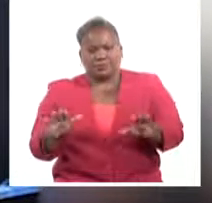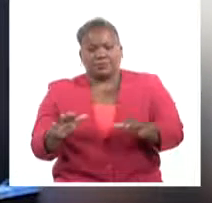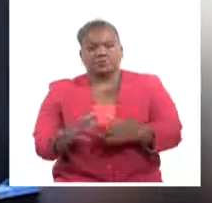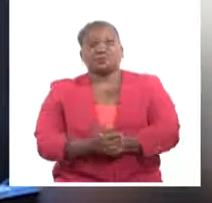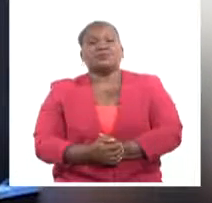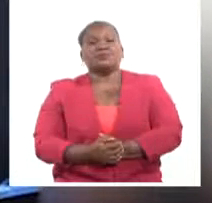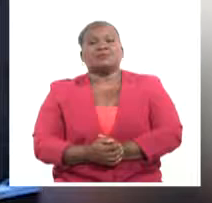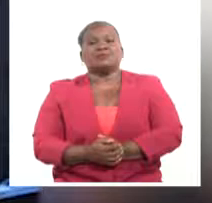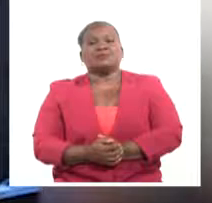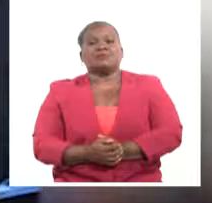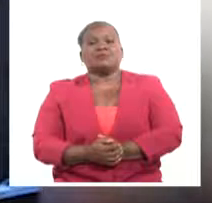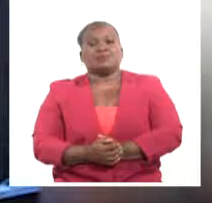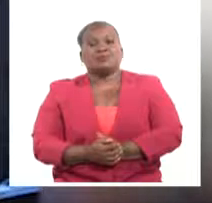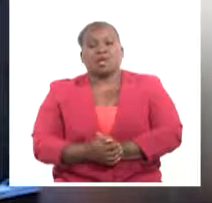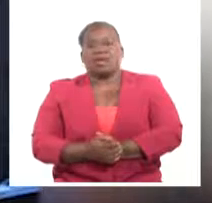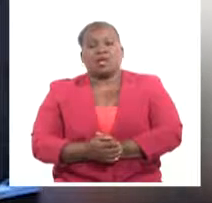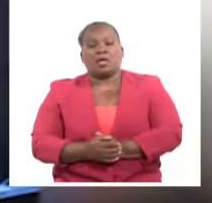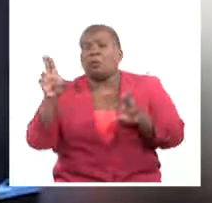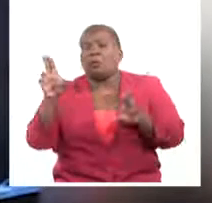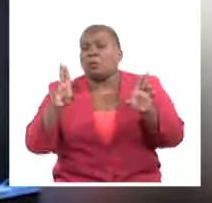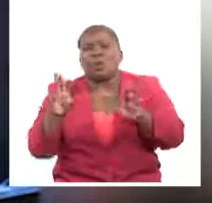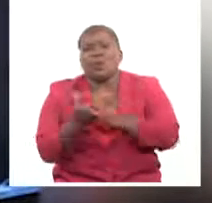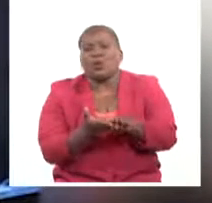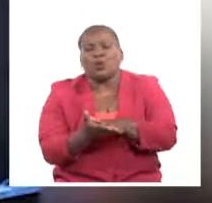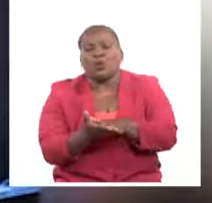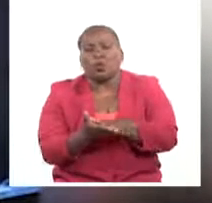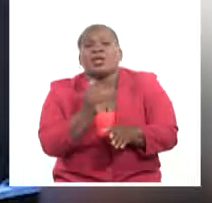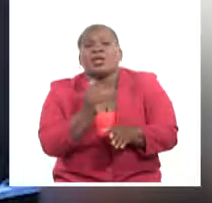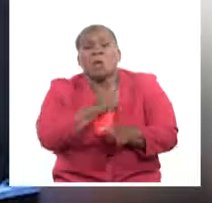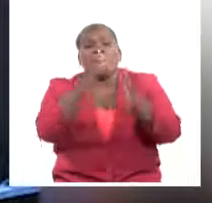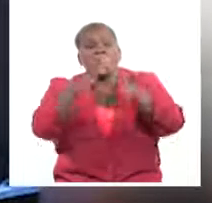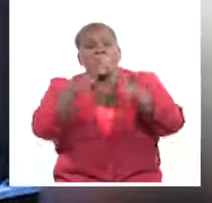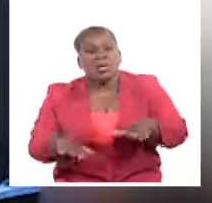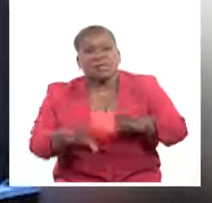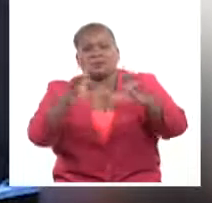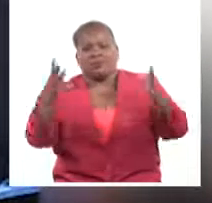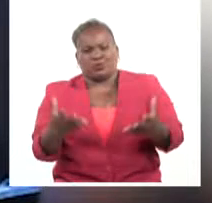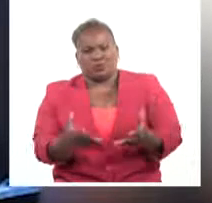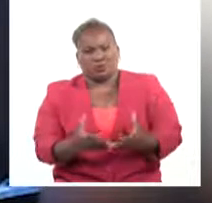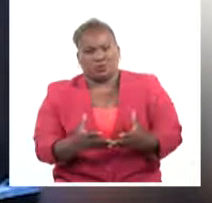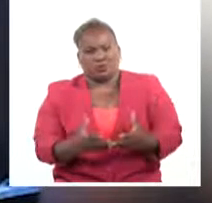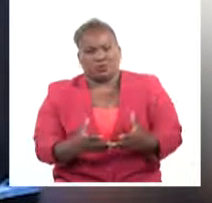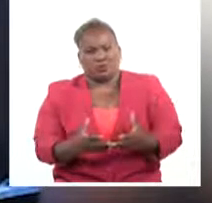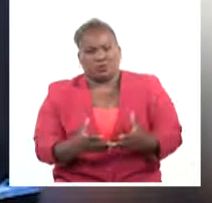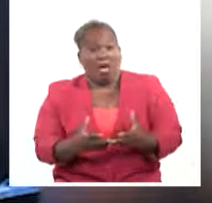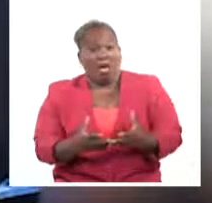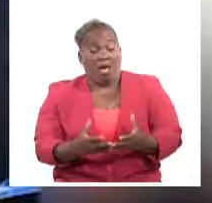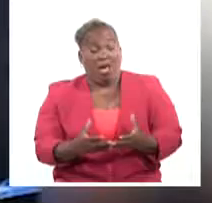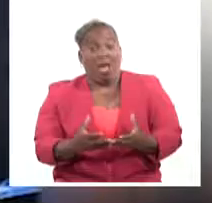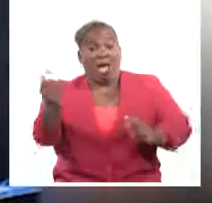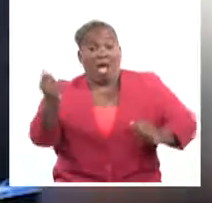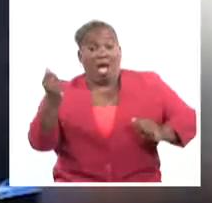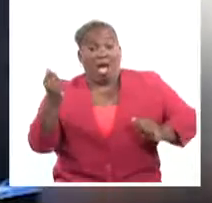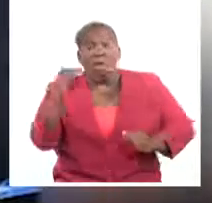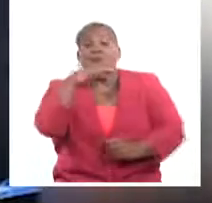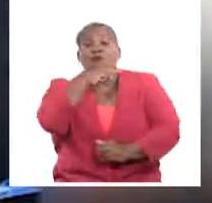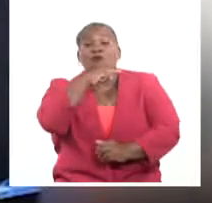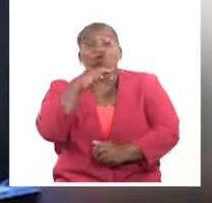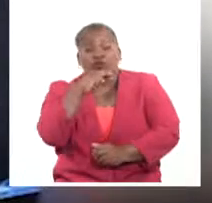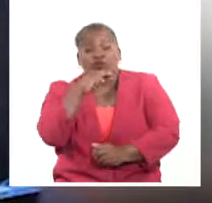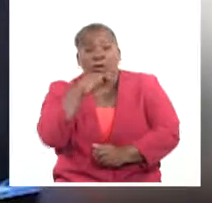No estamos con ninguno, estamos es con la paz. Y por eso ninguna arma rusa, si esté hoy inservible en